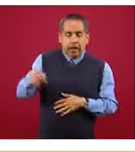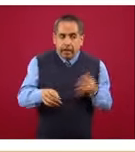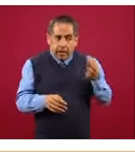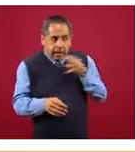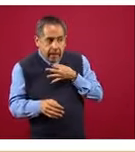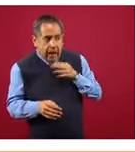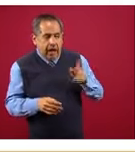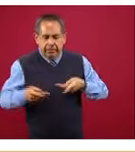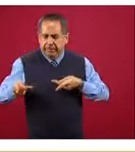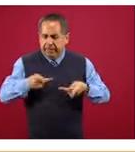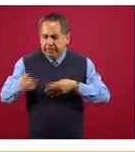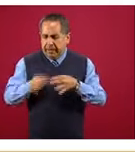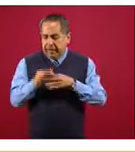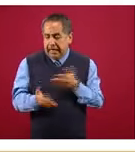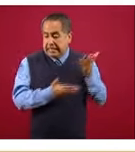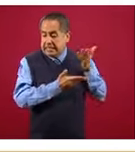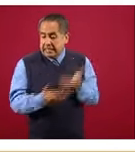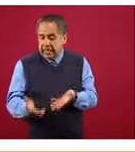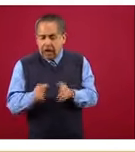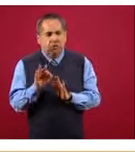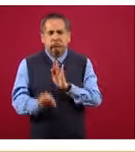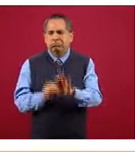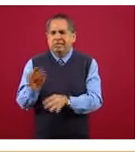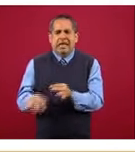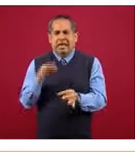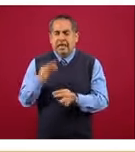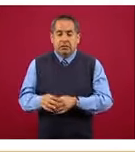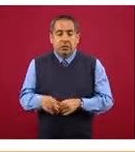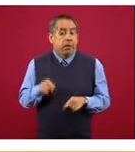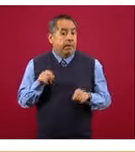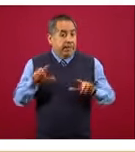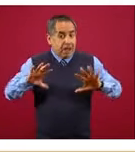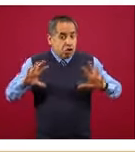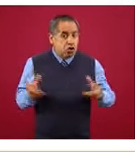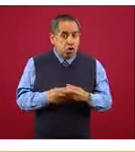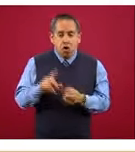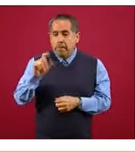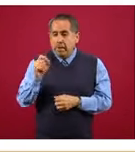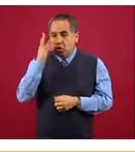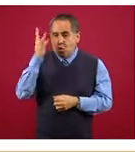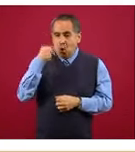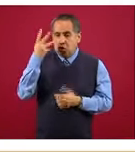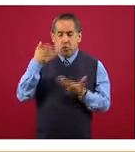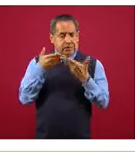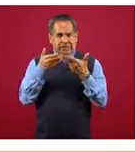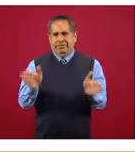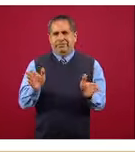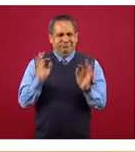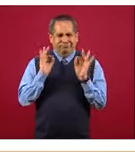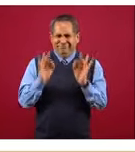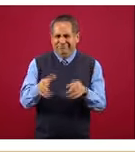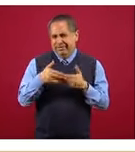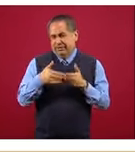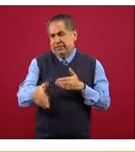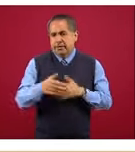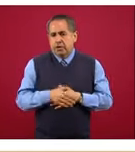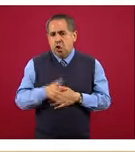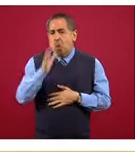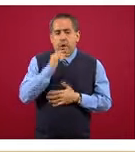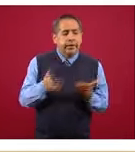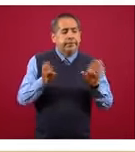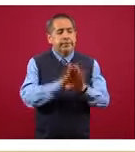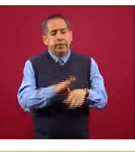el sitio del evento crítico hasta la recepción, y debe de operar las 24 horas y los 365 días del año. O sea, no podemos darles el lujo de